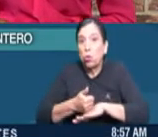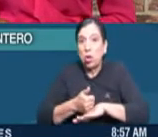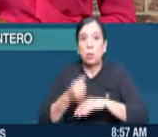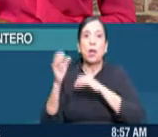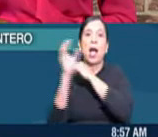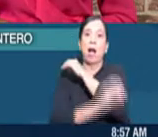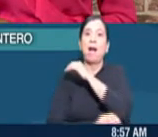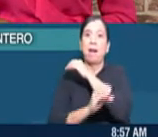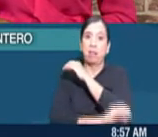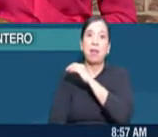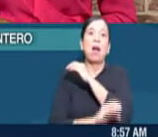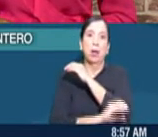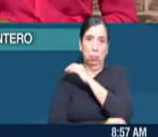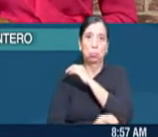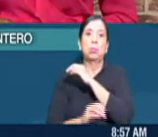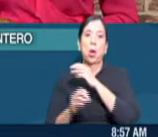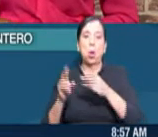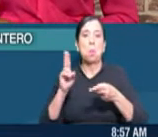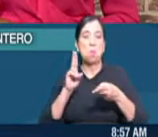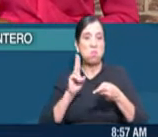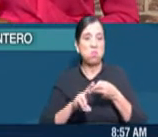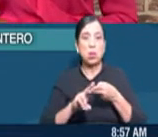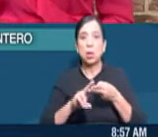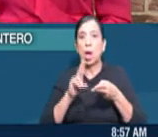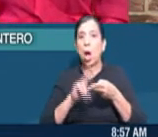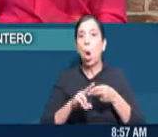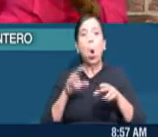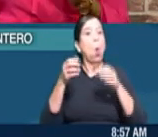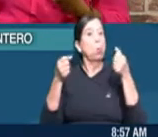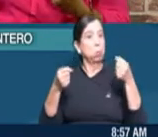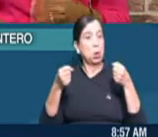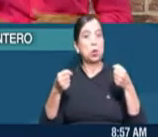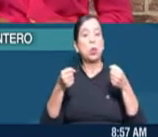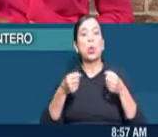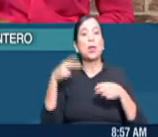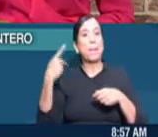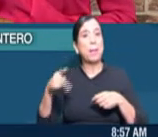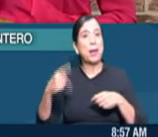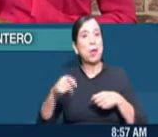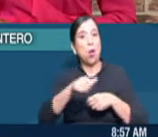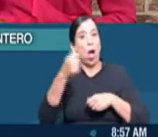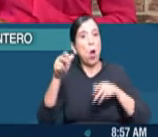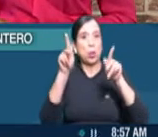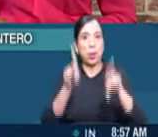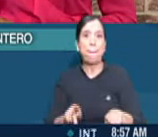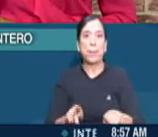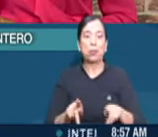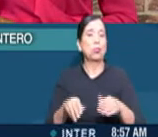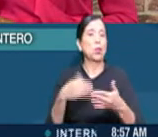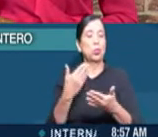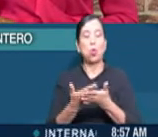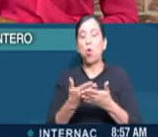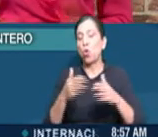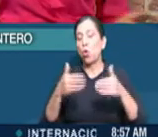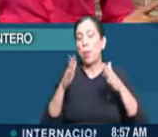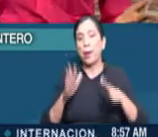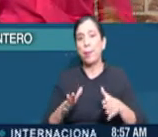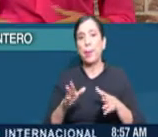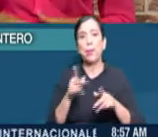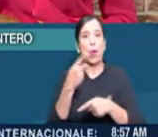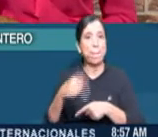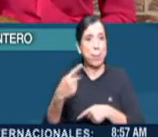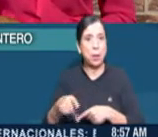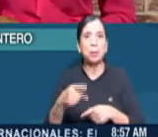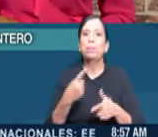sancionarlos enérgicamente, porque están poniendo en riesgo no solo su propia salud, sino también la de todos los panameños. De esta manera entonces